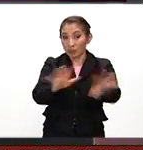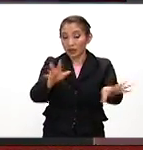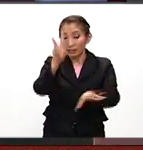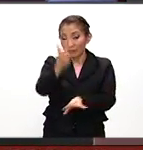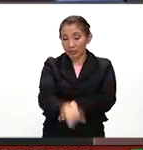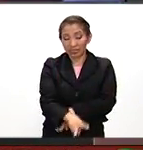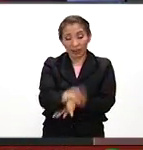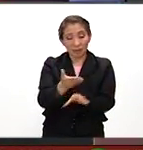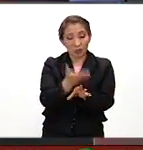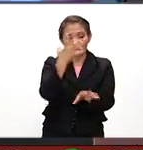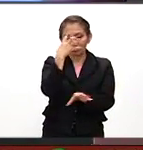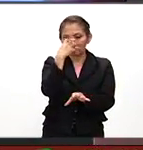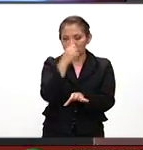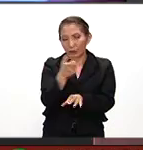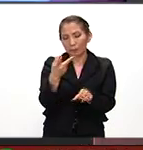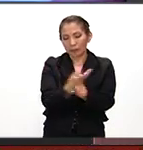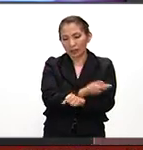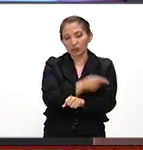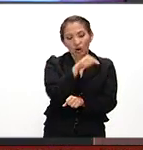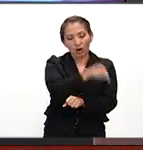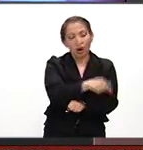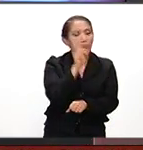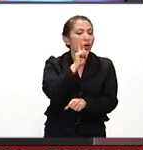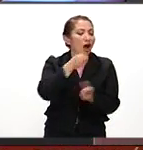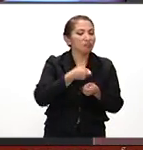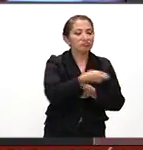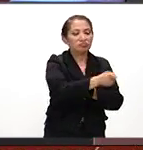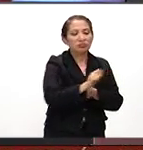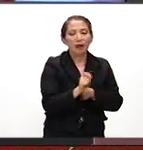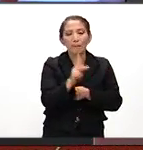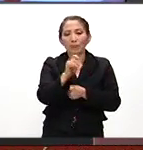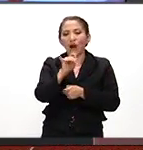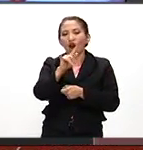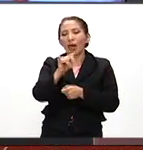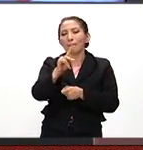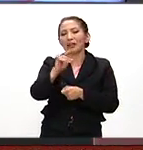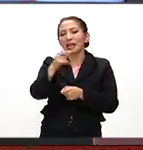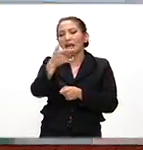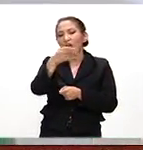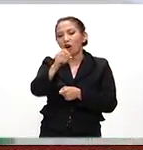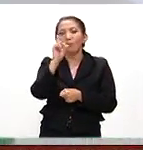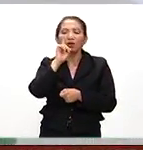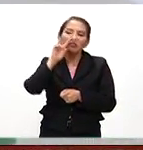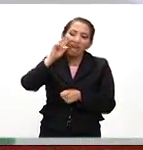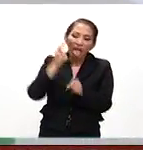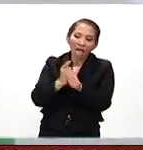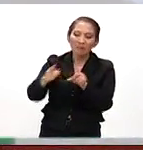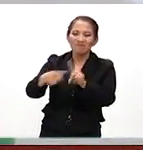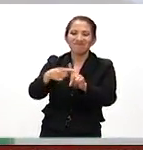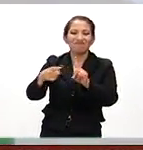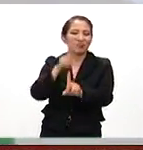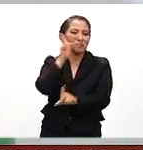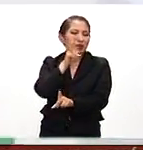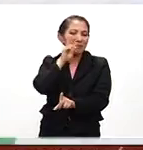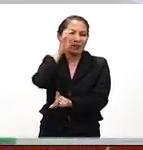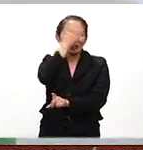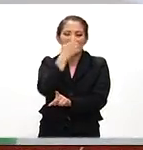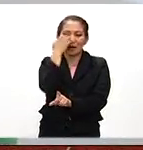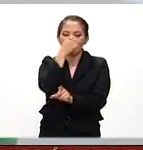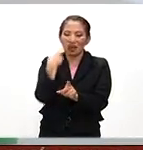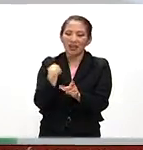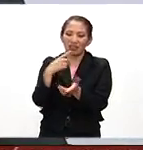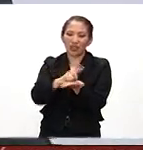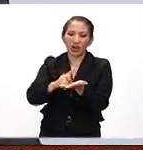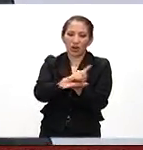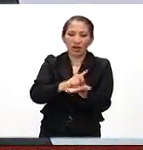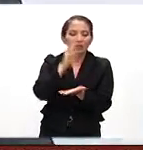verdad, verdaderamente triste es lo que sucedió con la esgrimista Paola Pliego, esta mexicana que dio positivo al doping y en la cual pues ahí tenemos